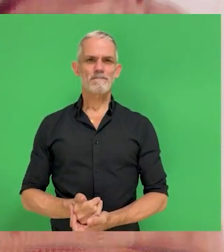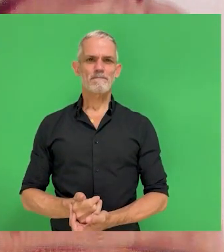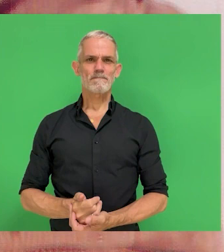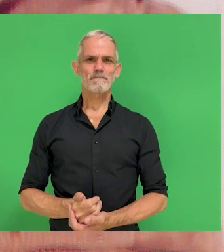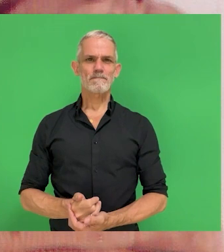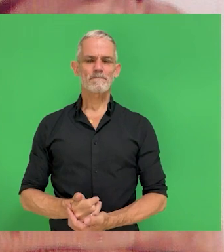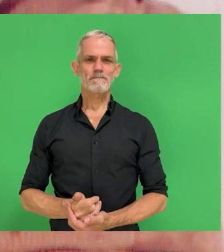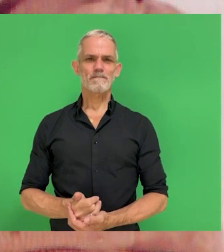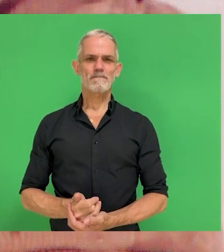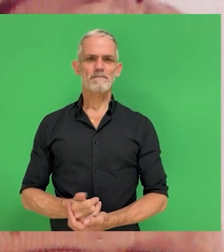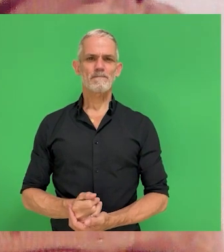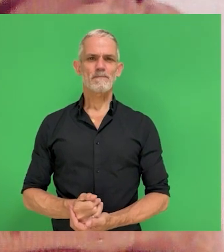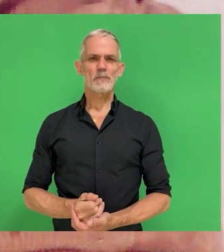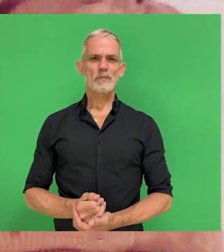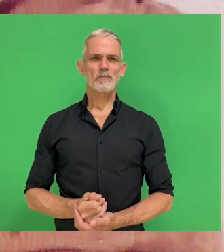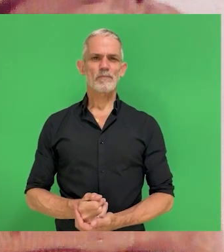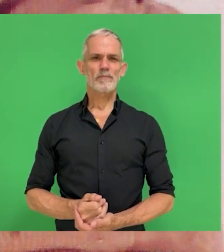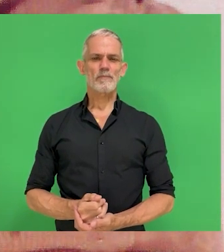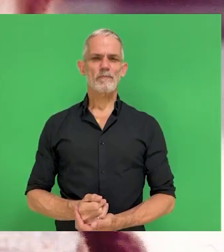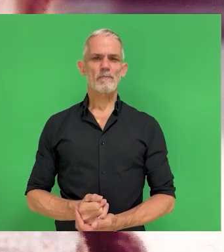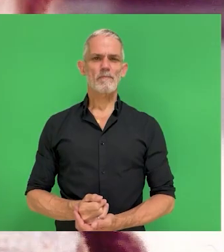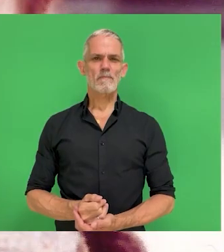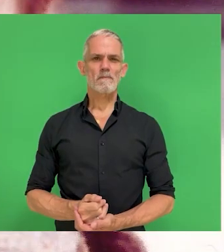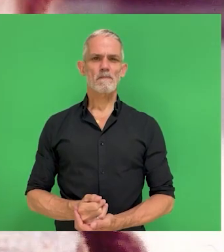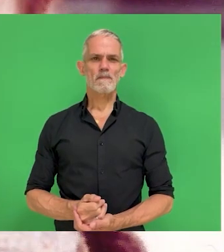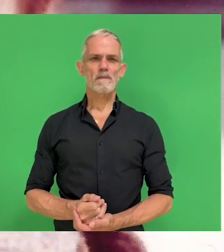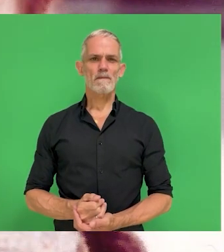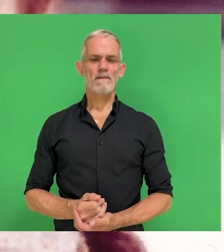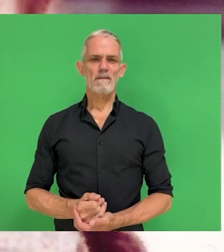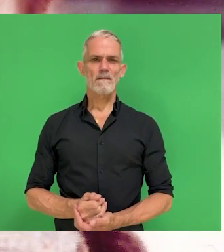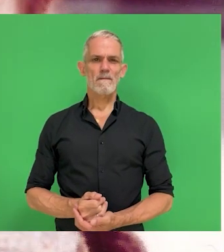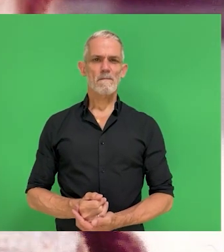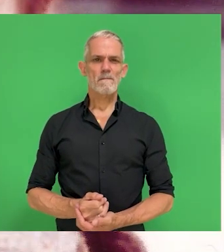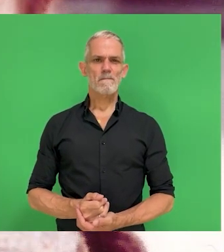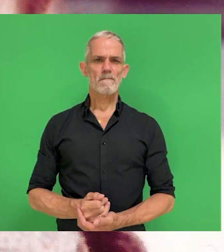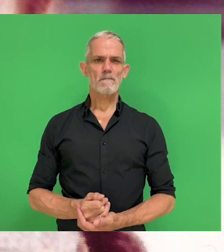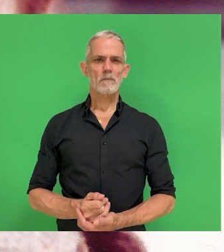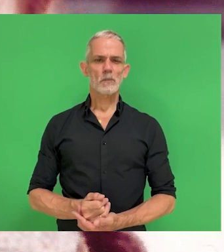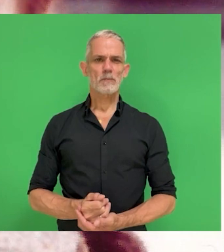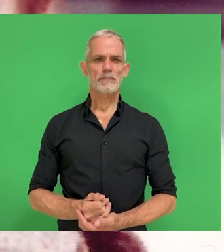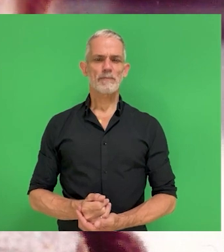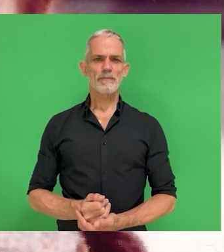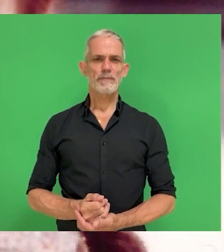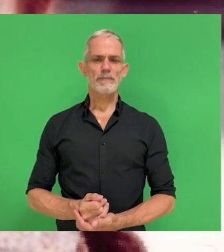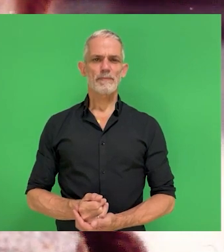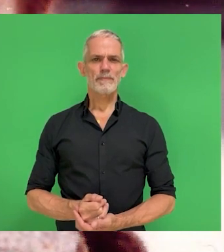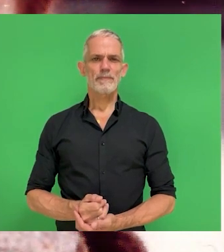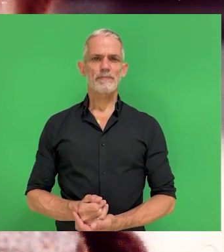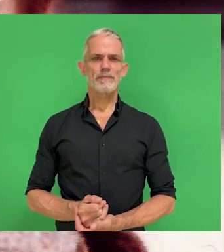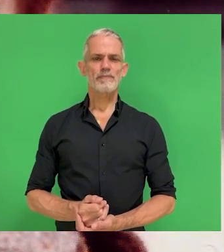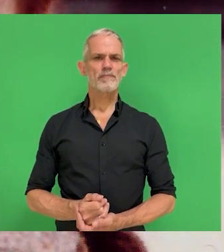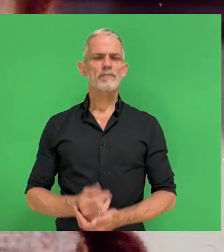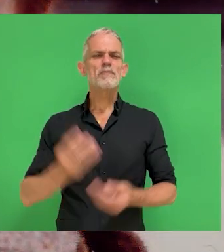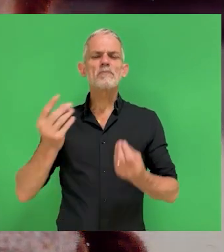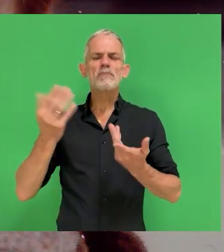Foto descolorida de Joaquín, de aproximadamente 1 año, y con un pullover a rayas en brazos de su padre.